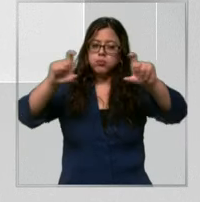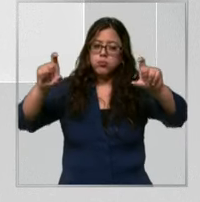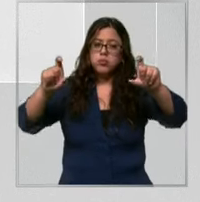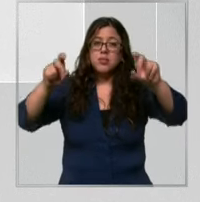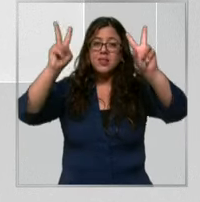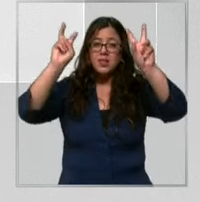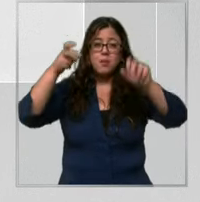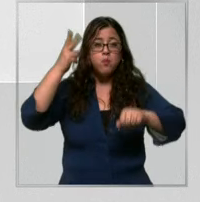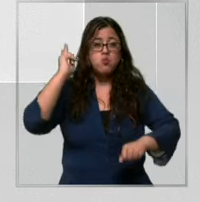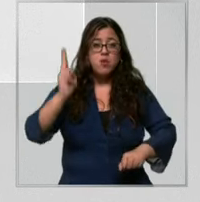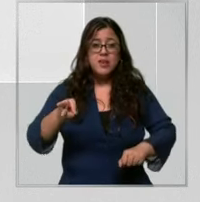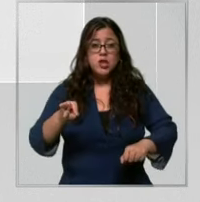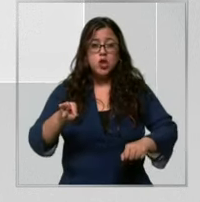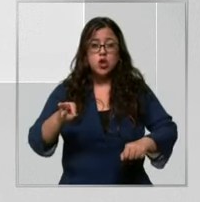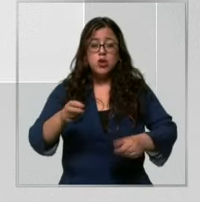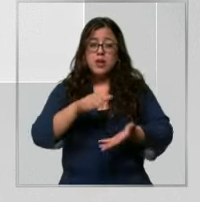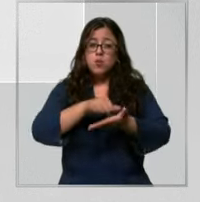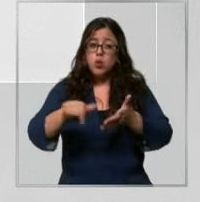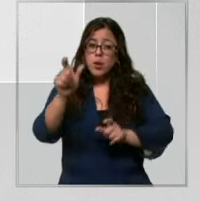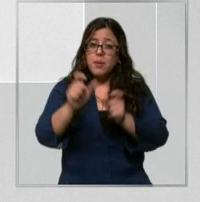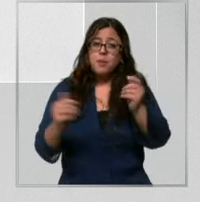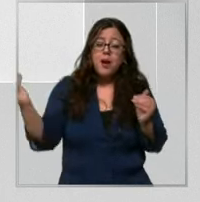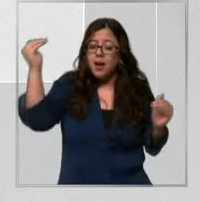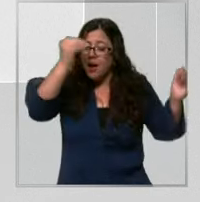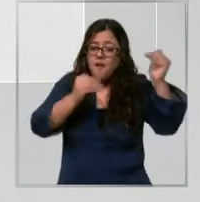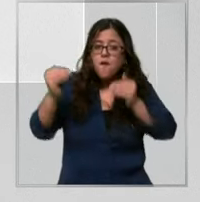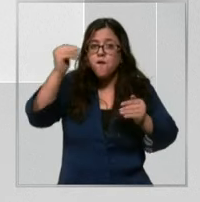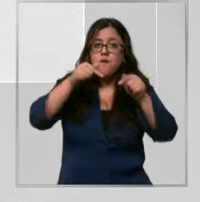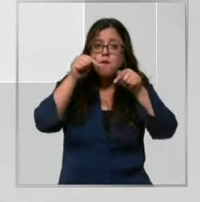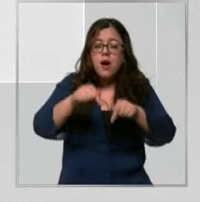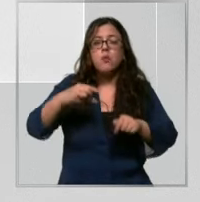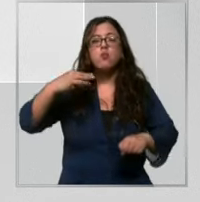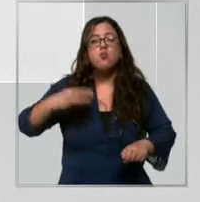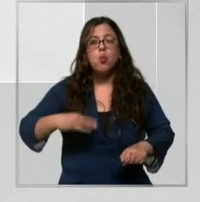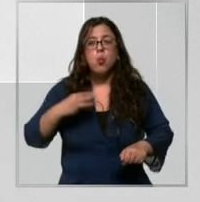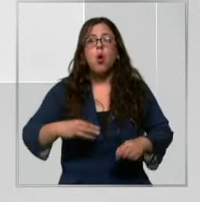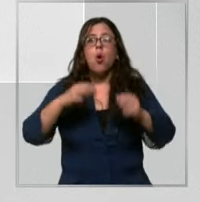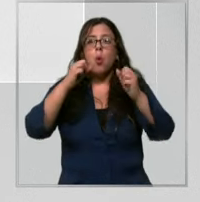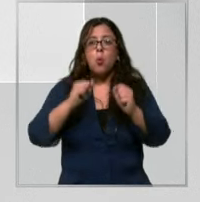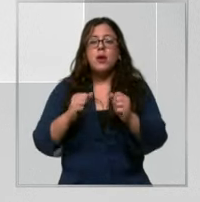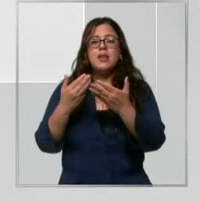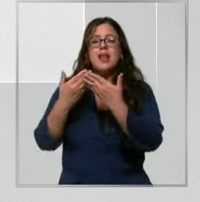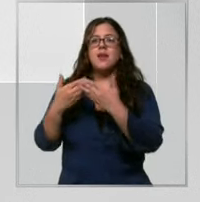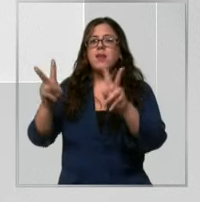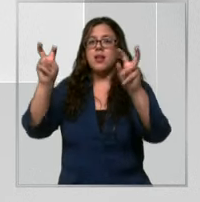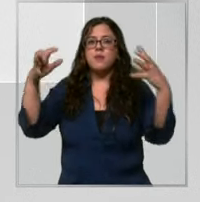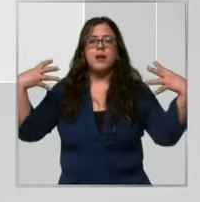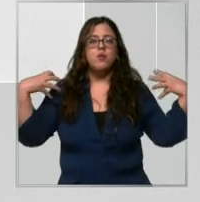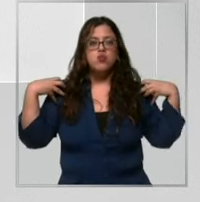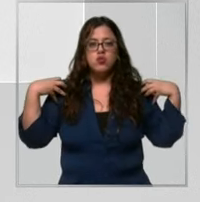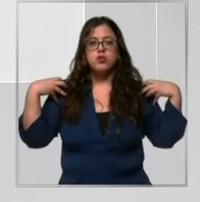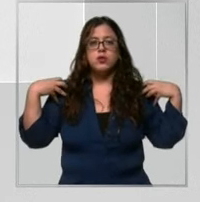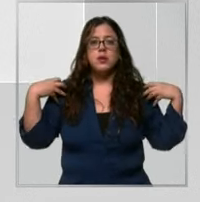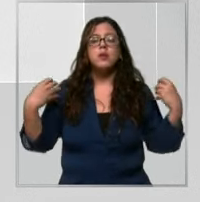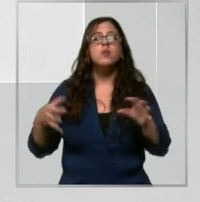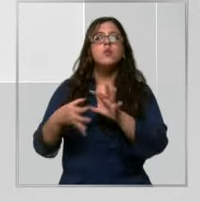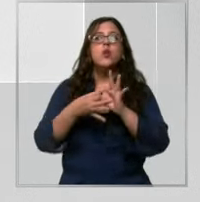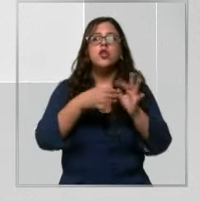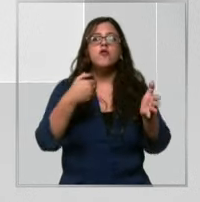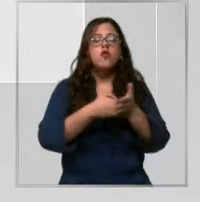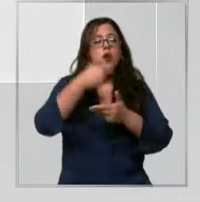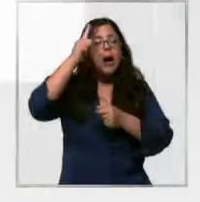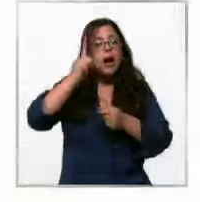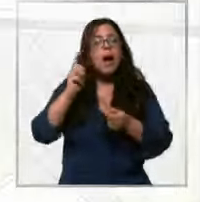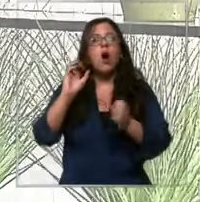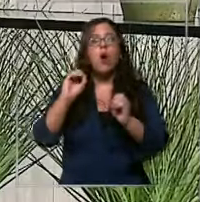la prohibición y la eventual multa para quienes se bañen en ella, la municipalidad podría liberar su eventual responsabilidad por accidentes o